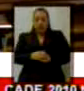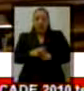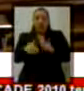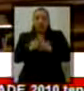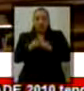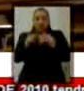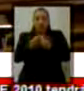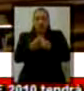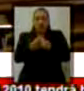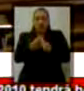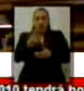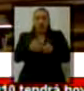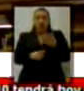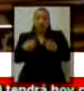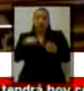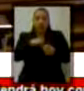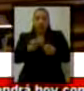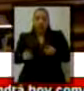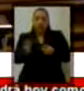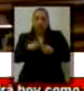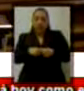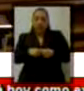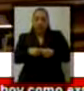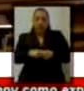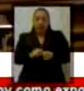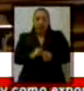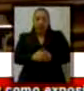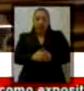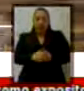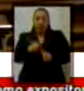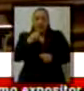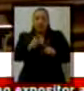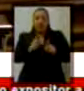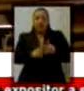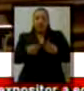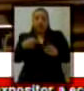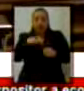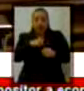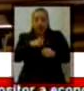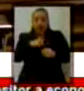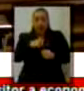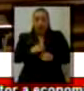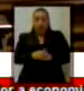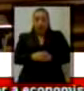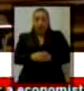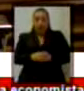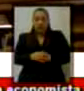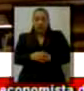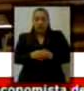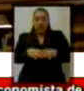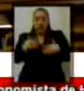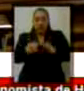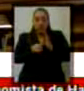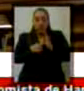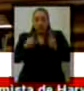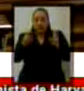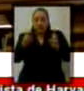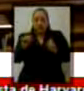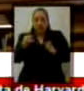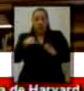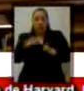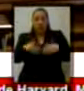de personas en las que nosotros estamos apreciando en las diapositivas son aquellas en las que nosotros puede presentarse este tema y uno